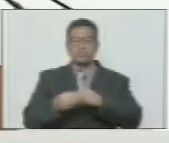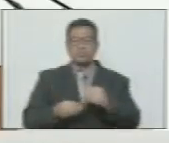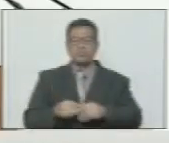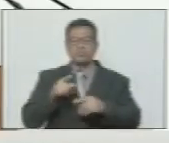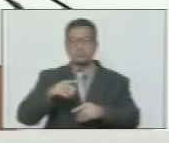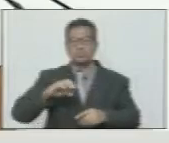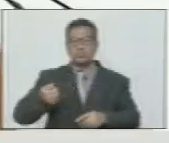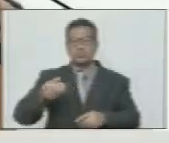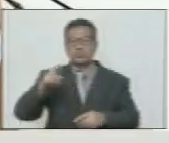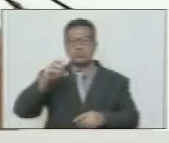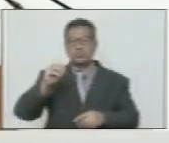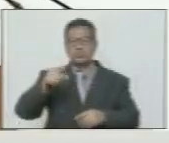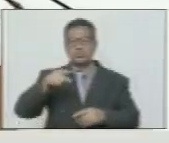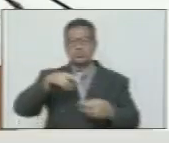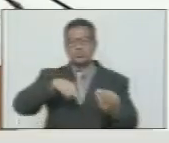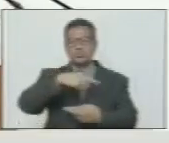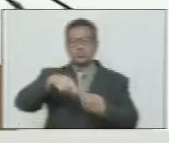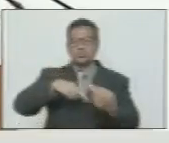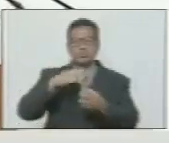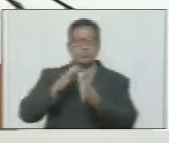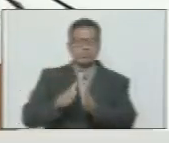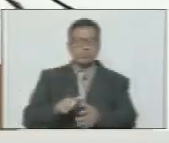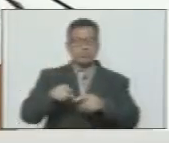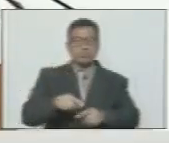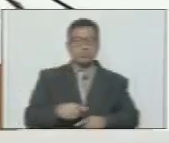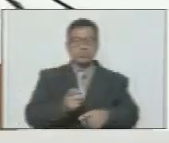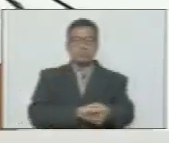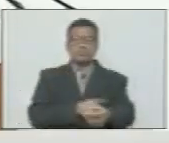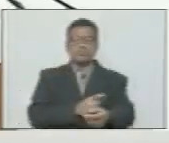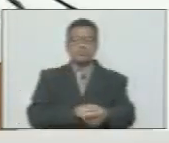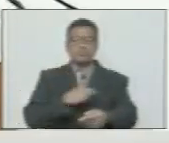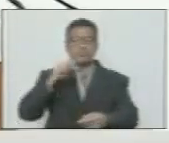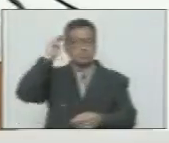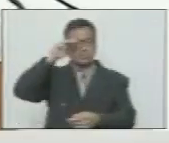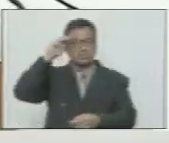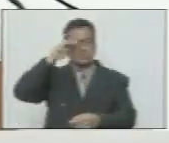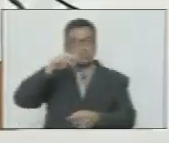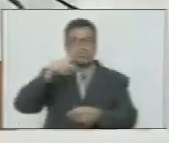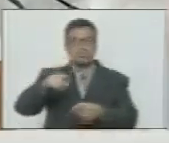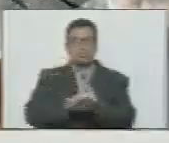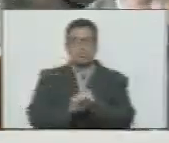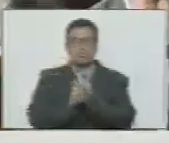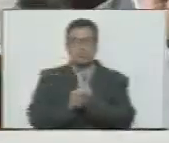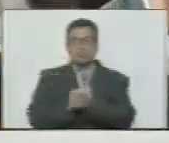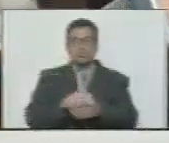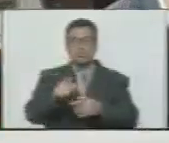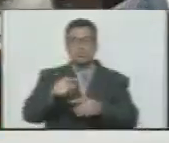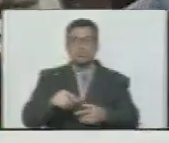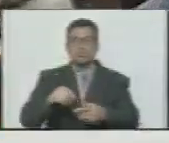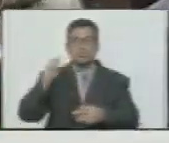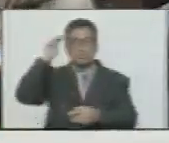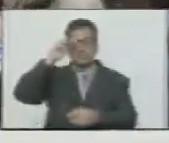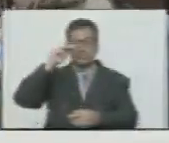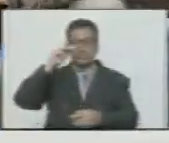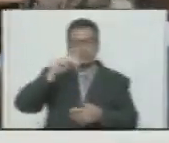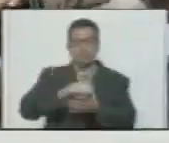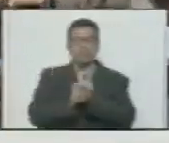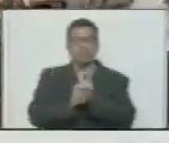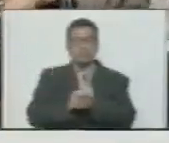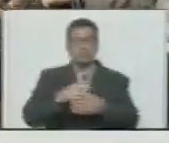cumplirla. Ese era Agüero, ese era el revolucionario, ese era el hermano, el maestro, el amigo, ese amigo